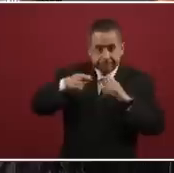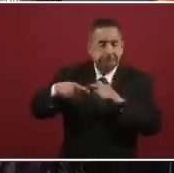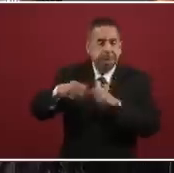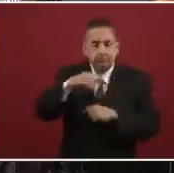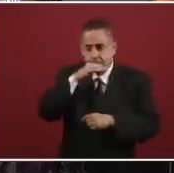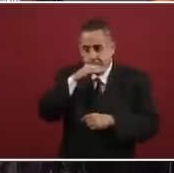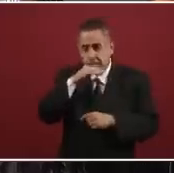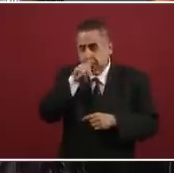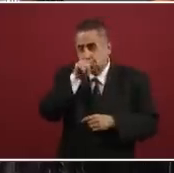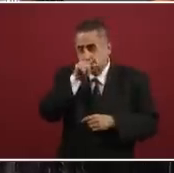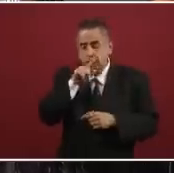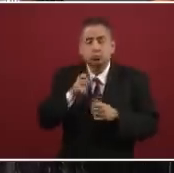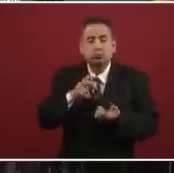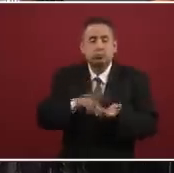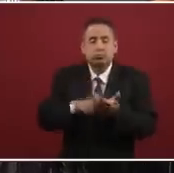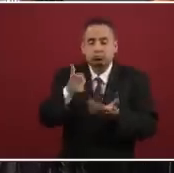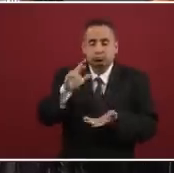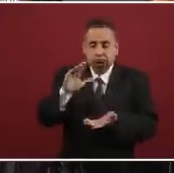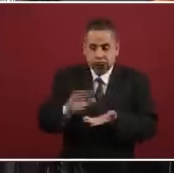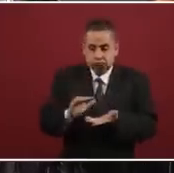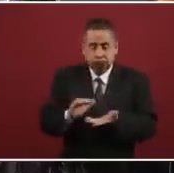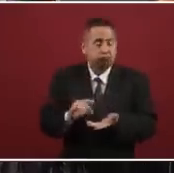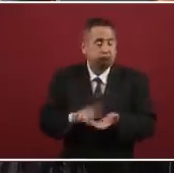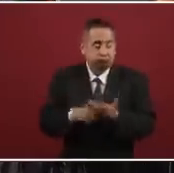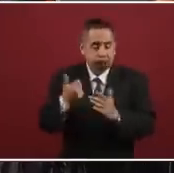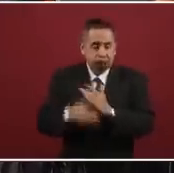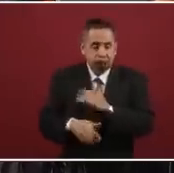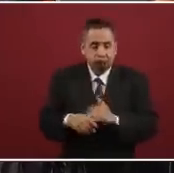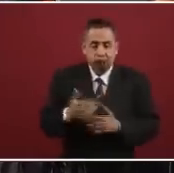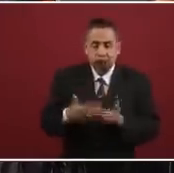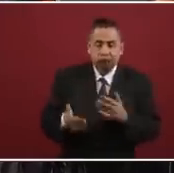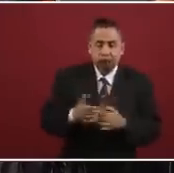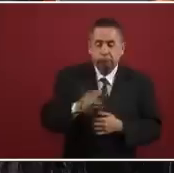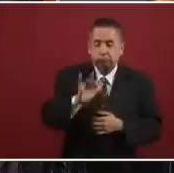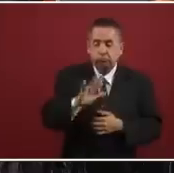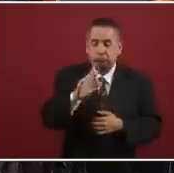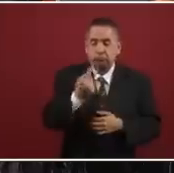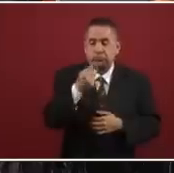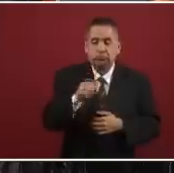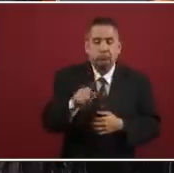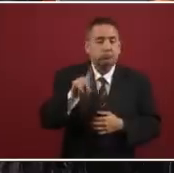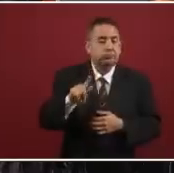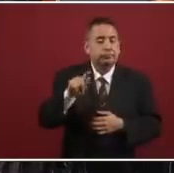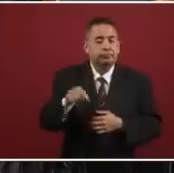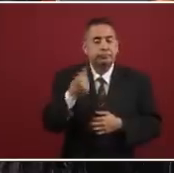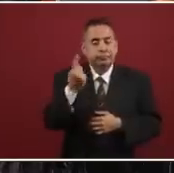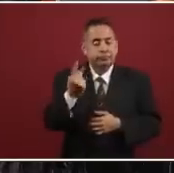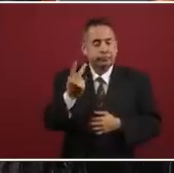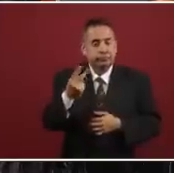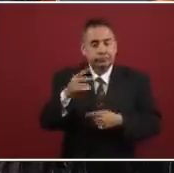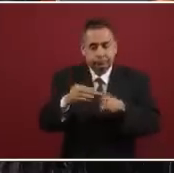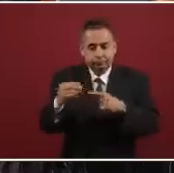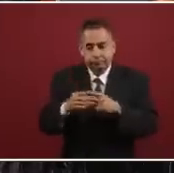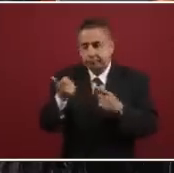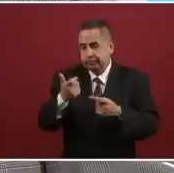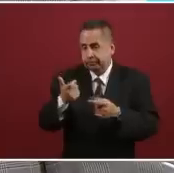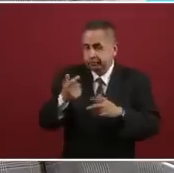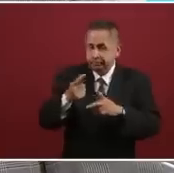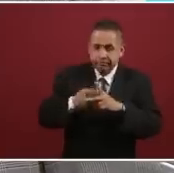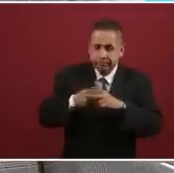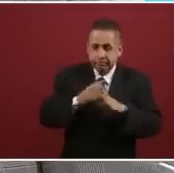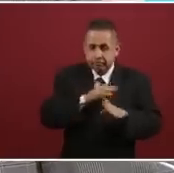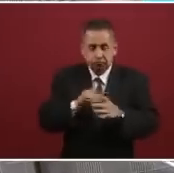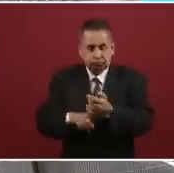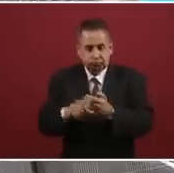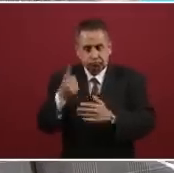el precio promedio de la pierna de pollo está en 51 pesos con 72 centavos y el promedio bajó en el